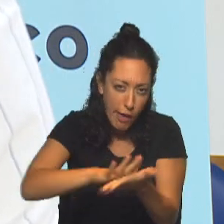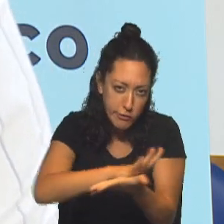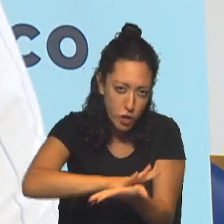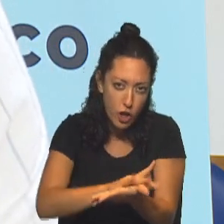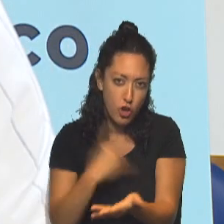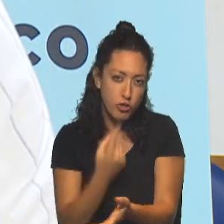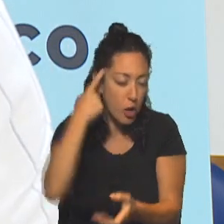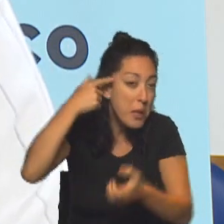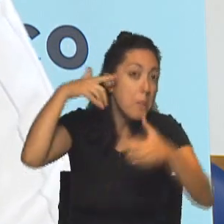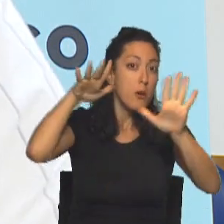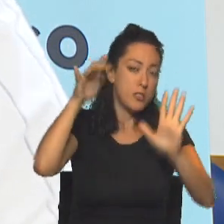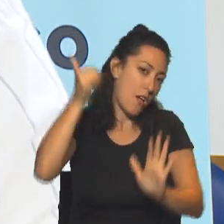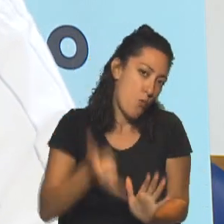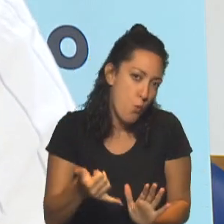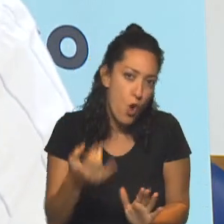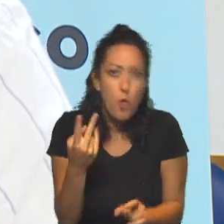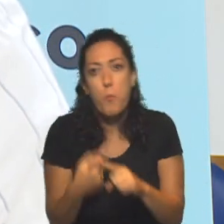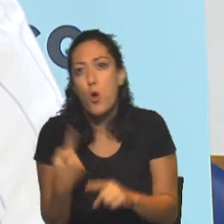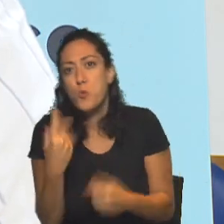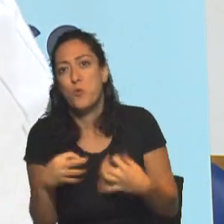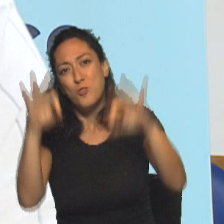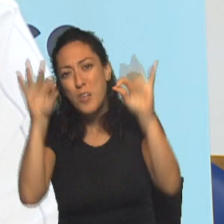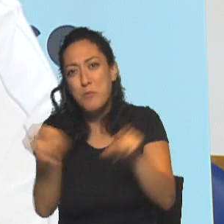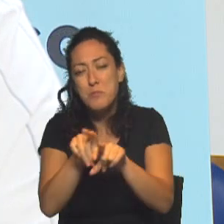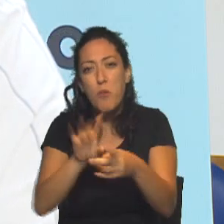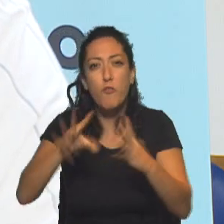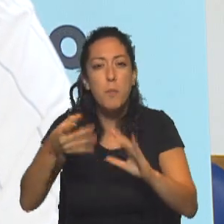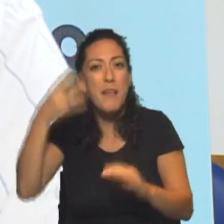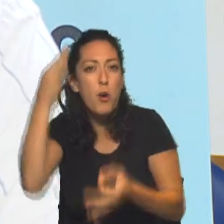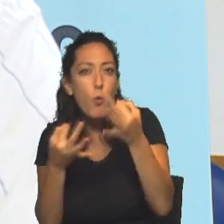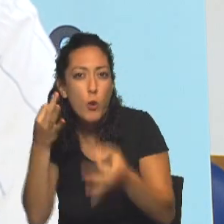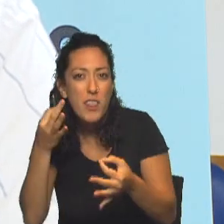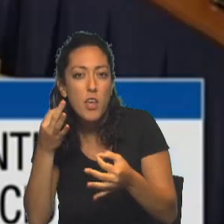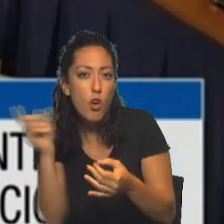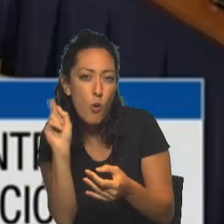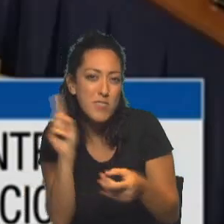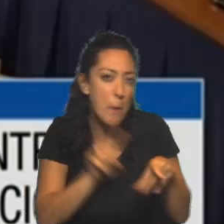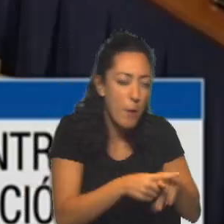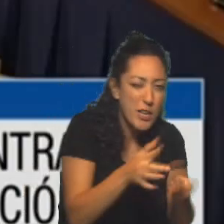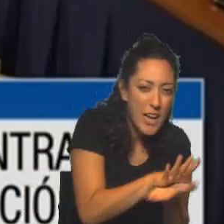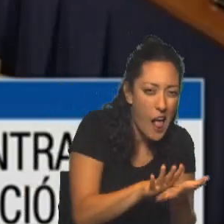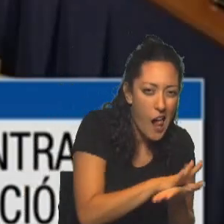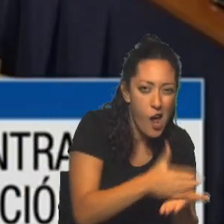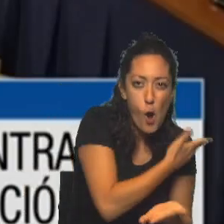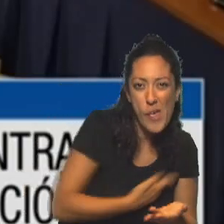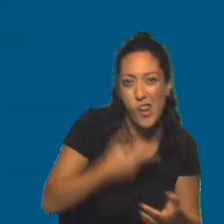tenemos como hipótesis, que el fallo del 2-1 no respondió a un criterio jurídico, sino a una negociación política del gobierno con la Corte.